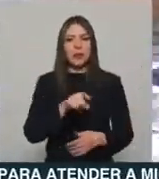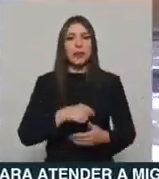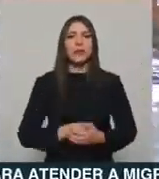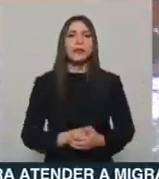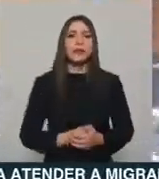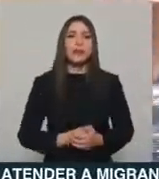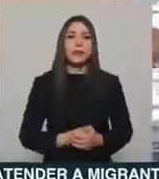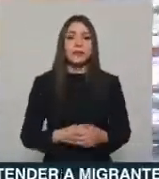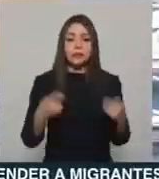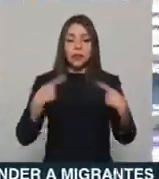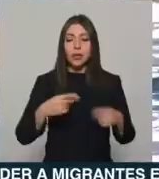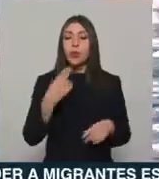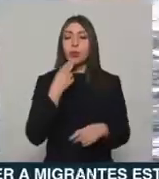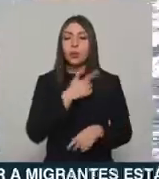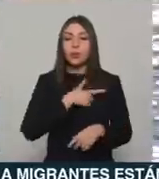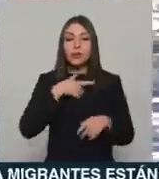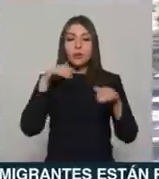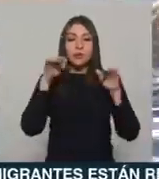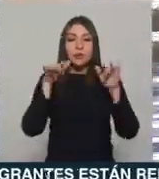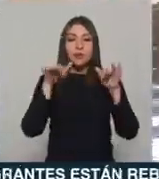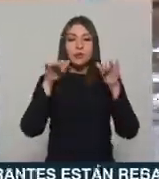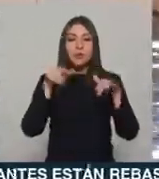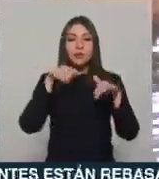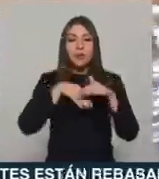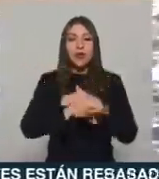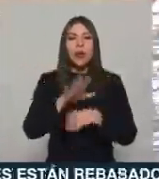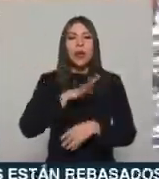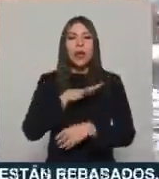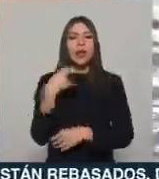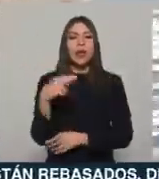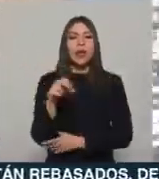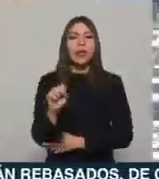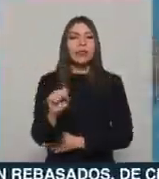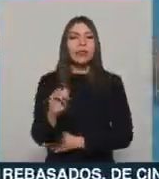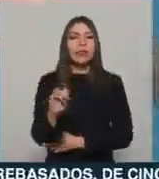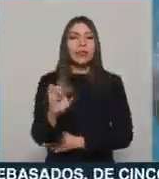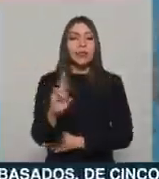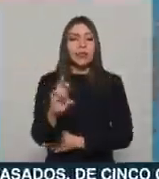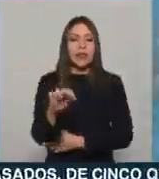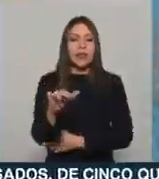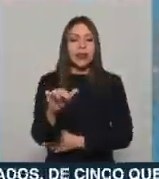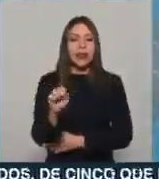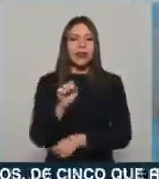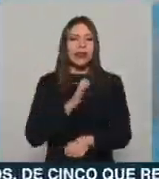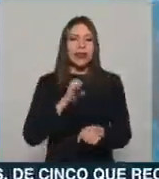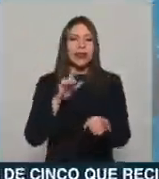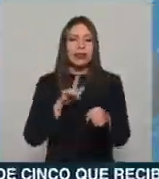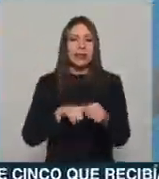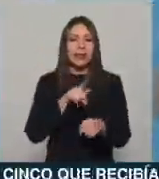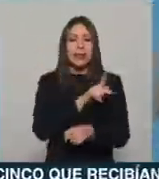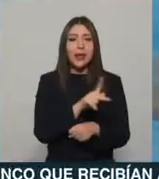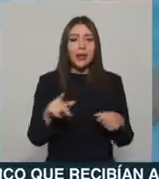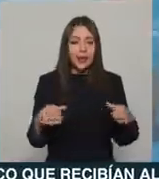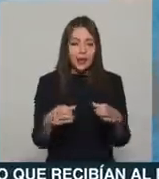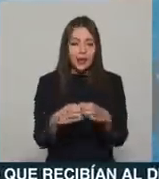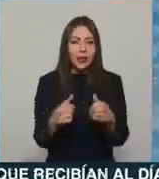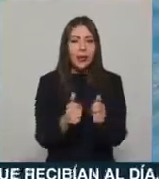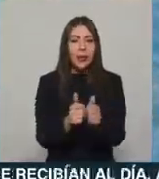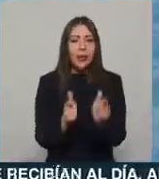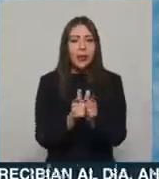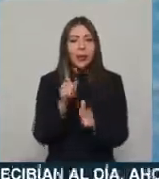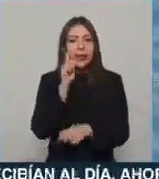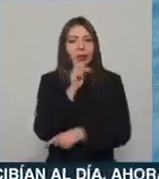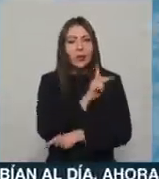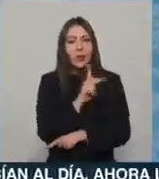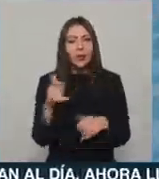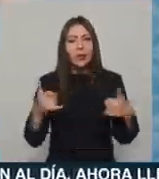usuarios de este recinto se encuentran las Sirenas Especiales, un grupo de jovencitas con síndrome de Down, y que han puesto el